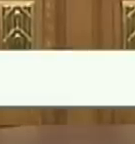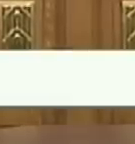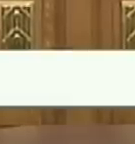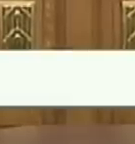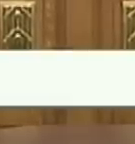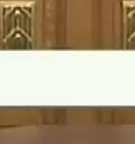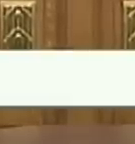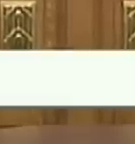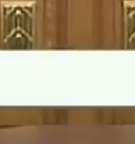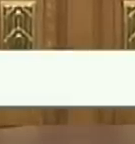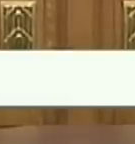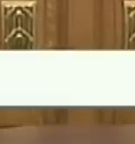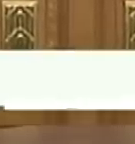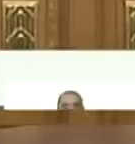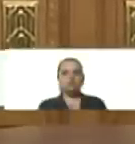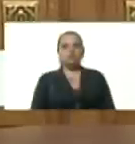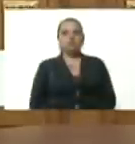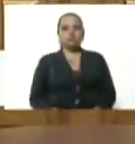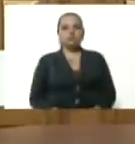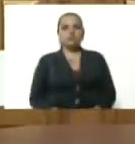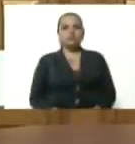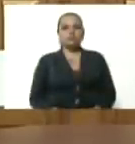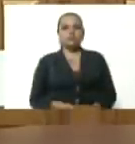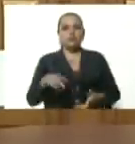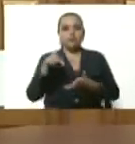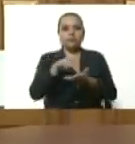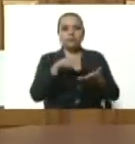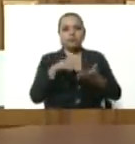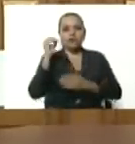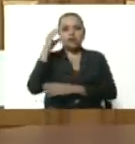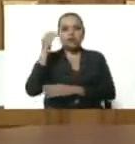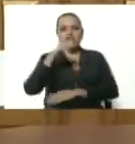integrantes de la Asamblea Nacional Constituyente.